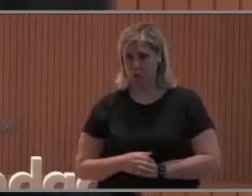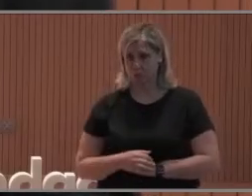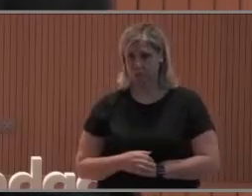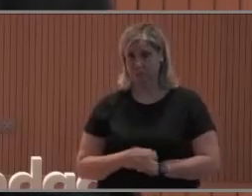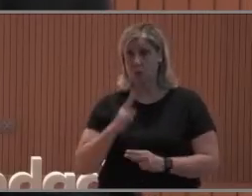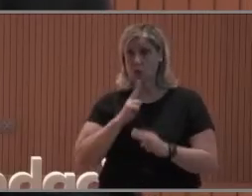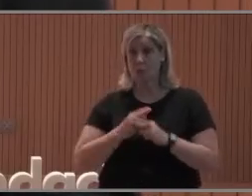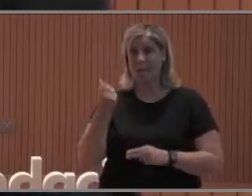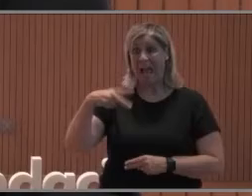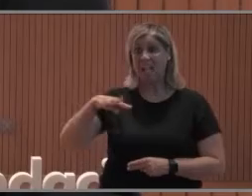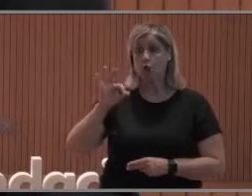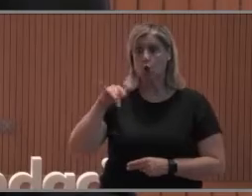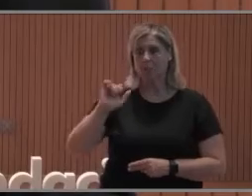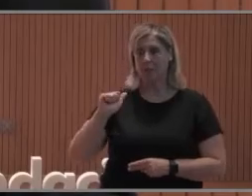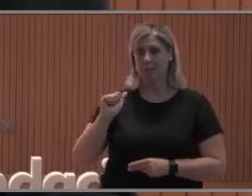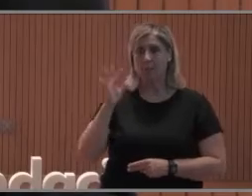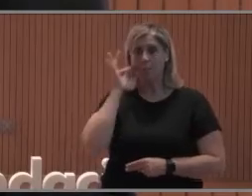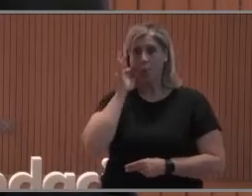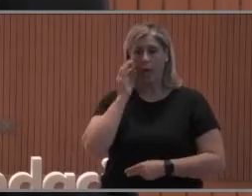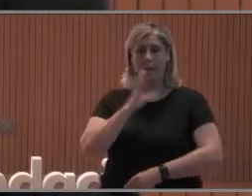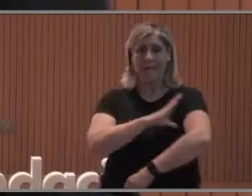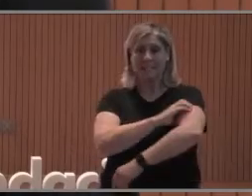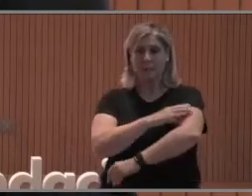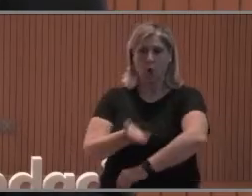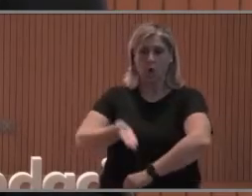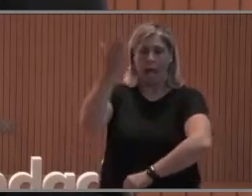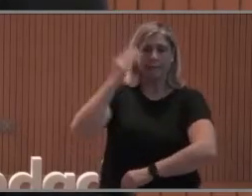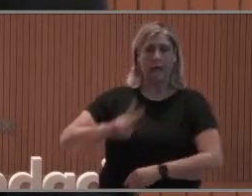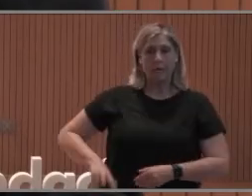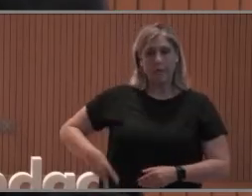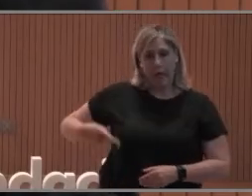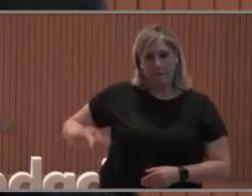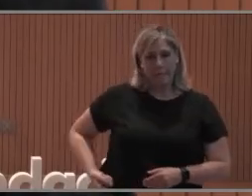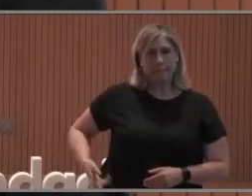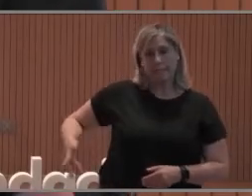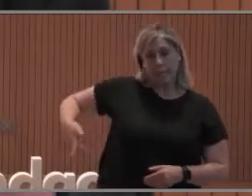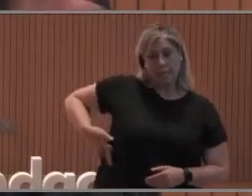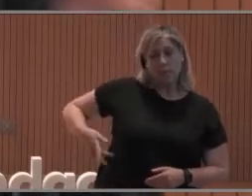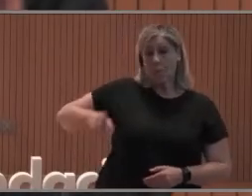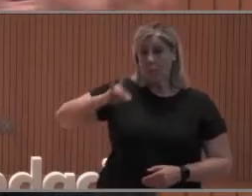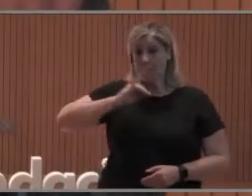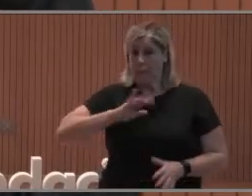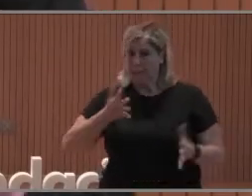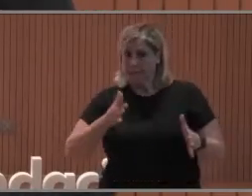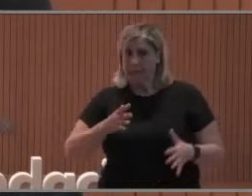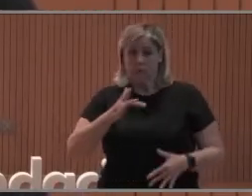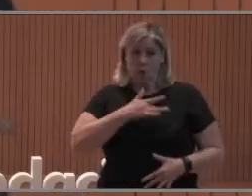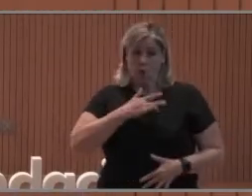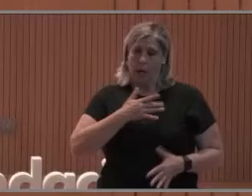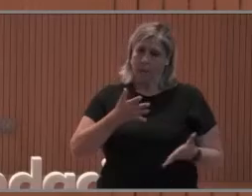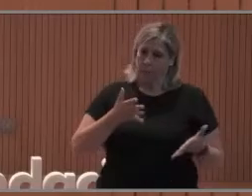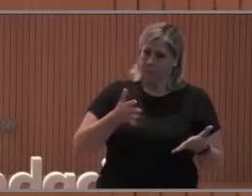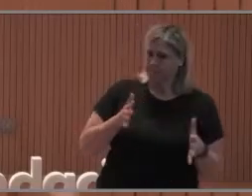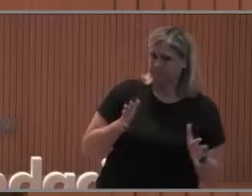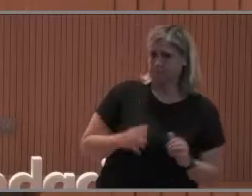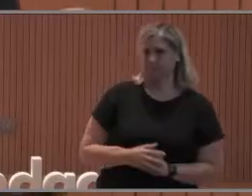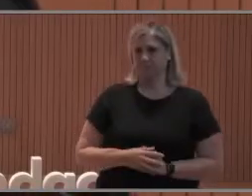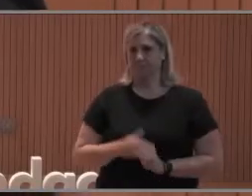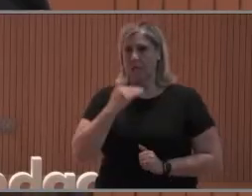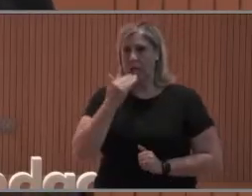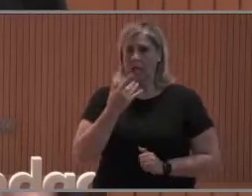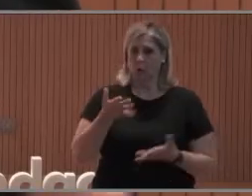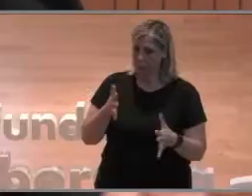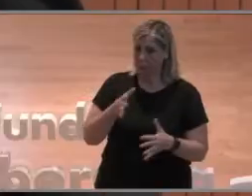Padecía hipertensión, diabetes, algo de insuficiencia renal y el corazón alguna que otra vez le había jugado alguna mala pasada porque había